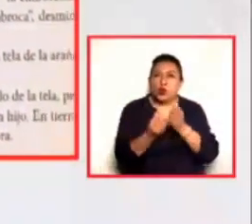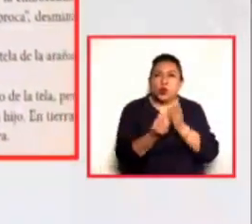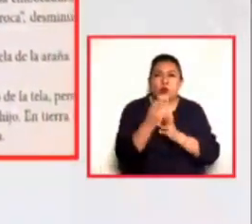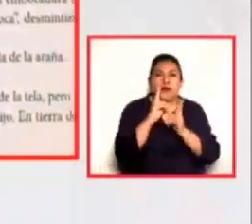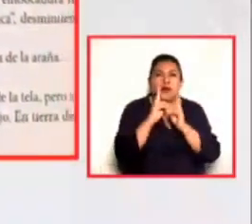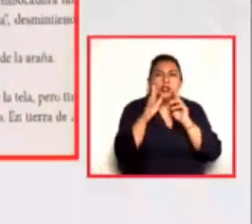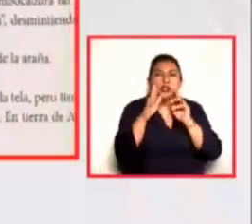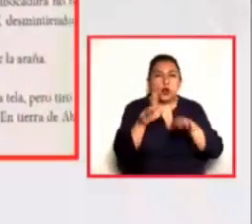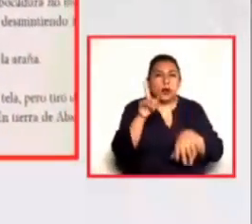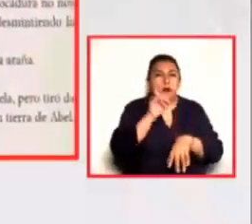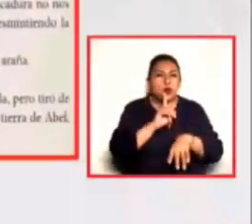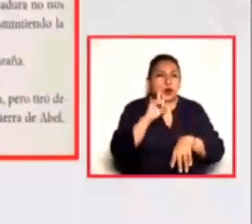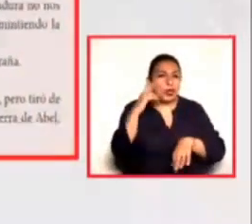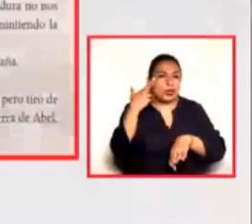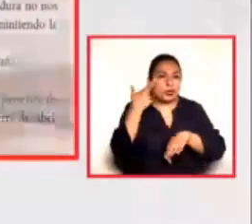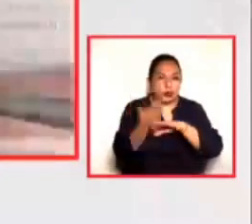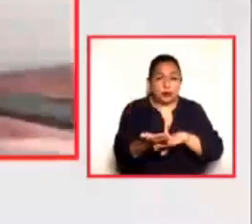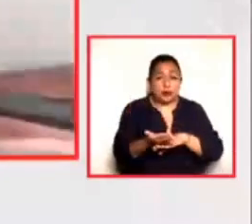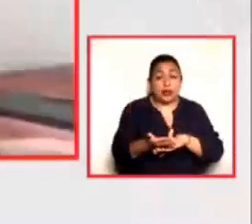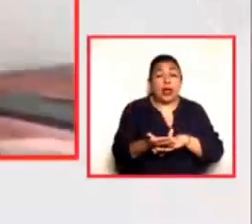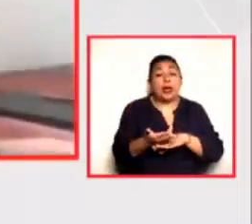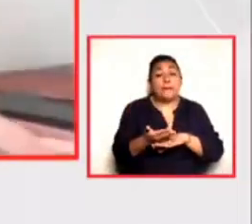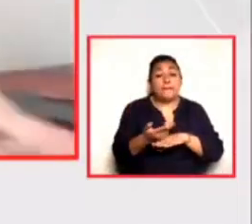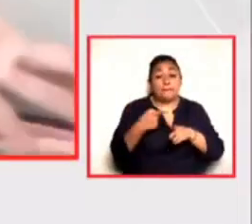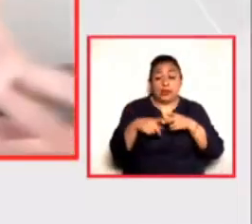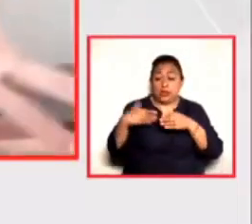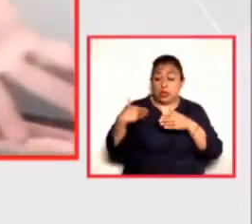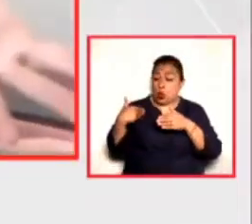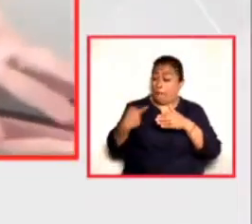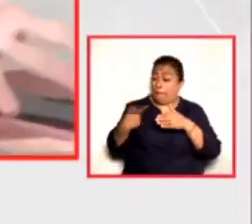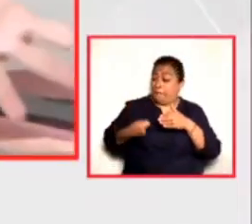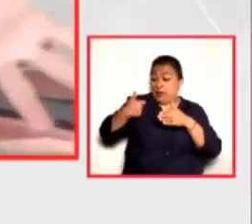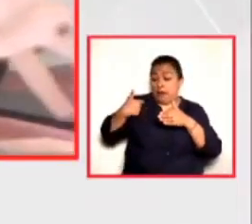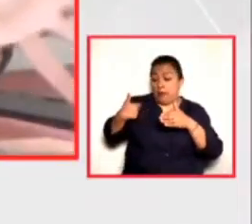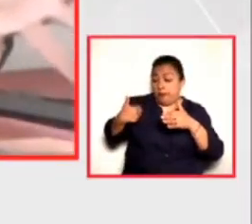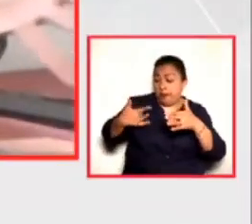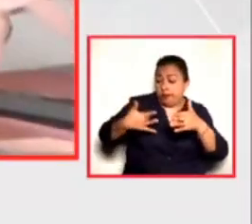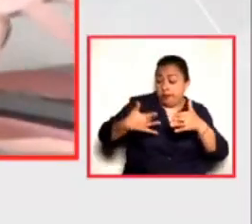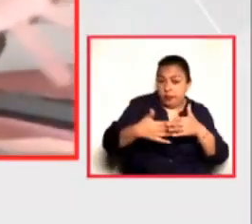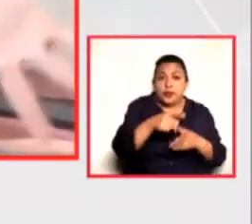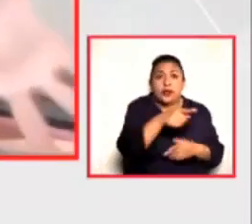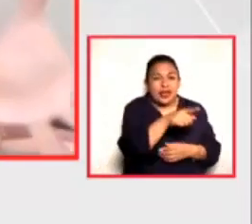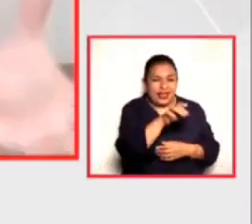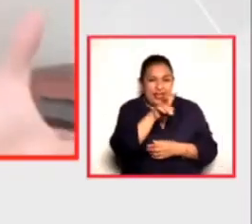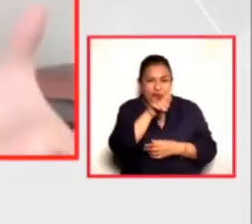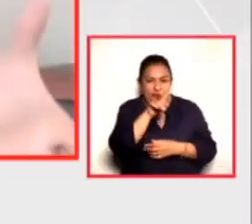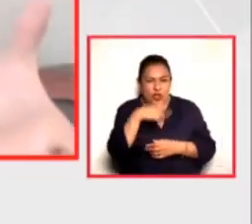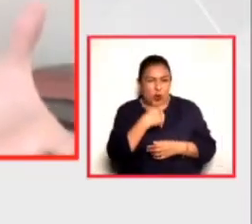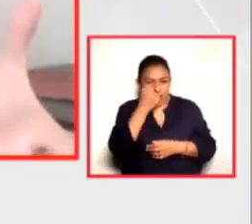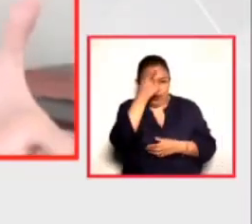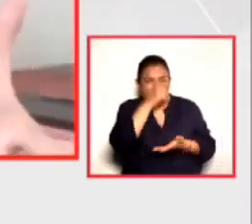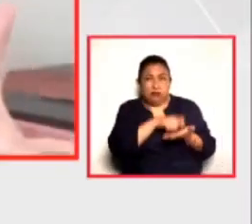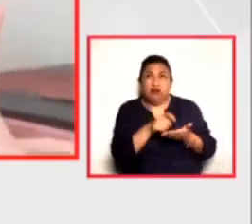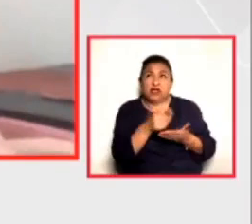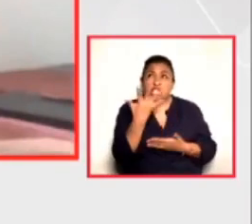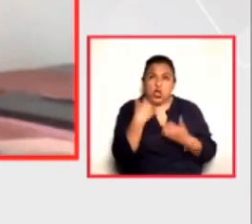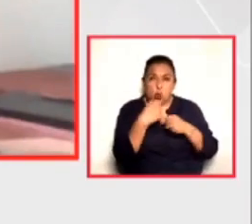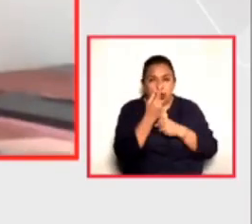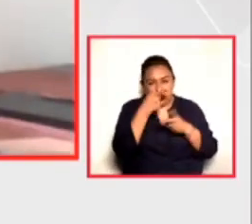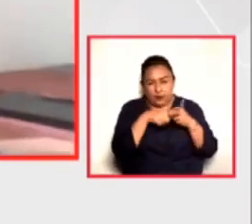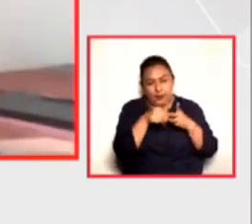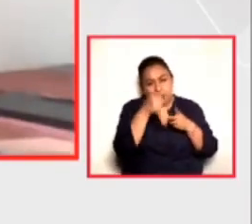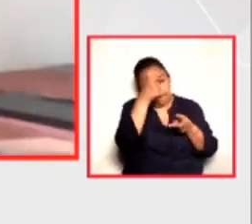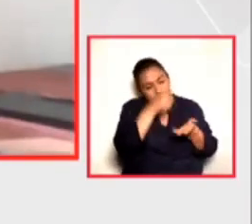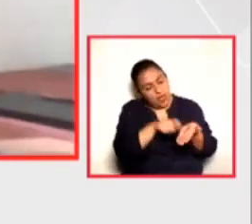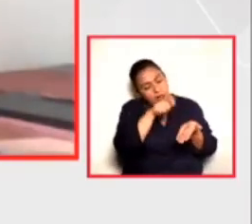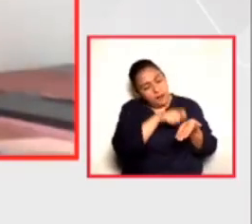mujer partiendo del origen. Me pasó con Eva. Le empecé a escribir pues hace 5 años